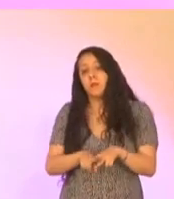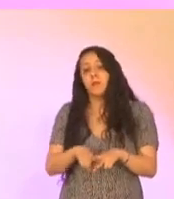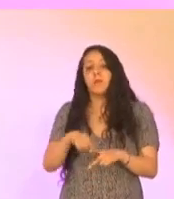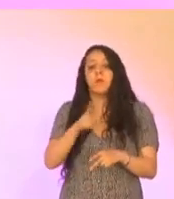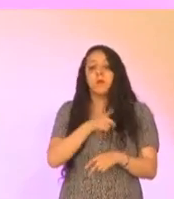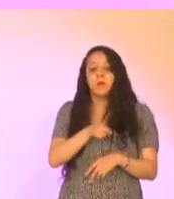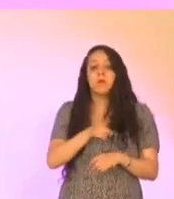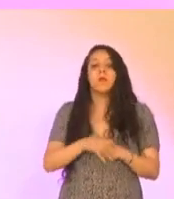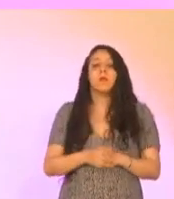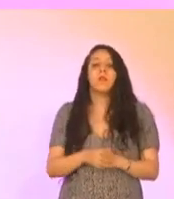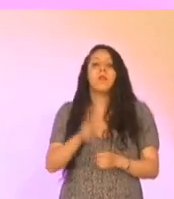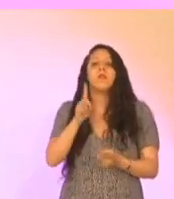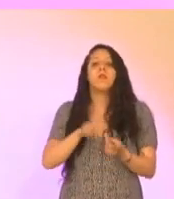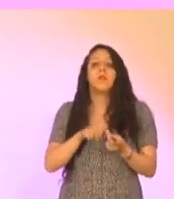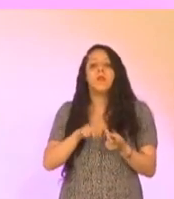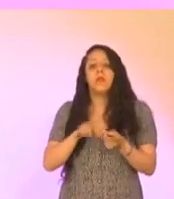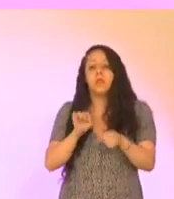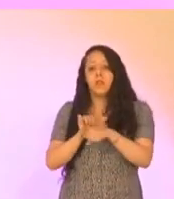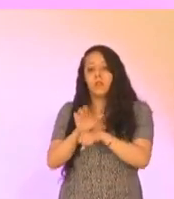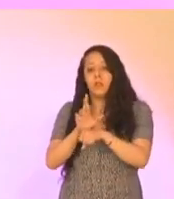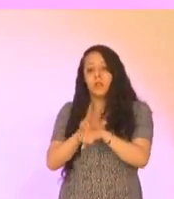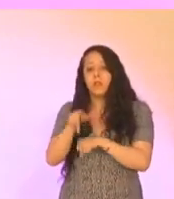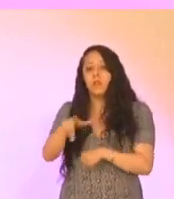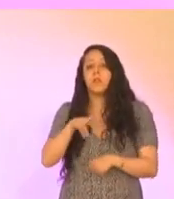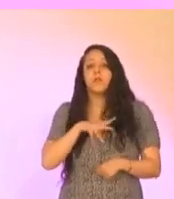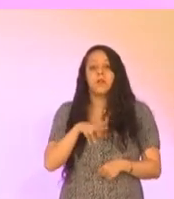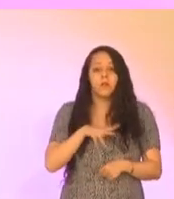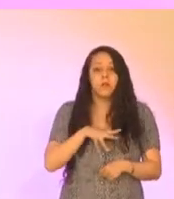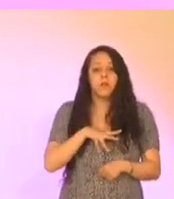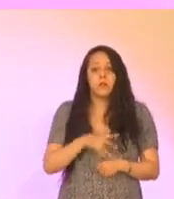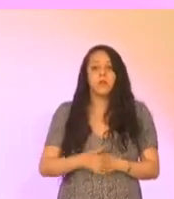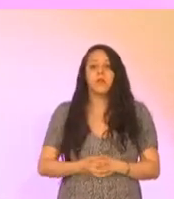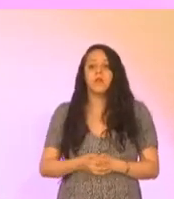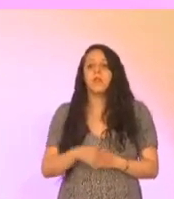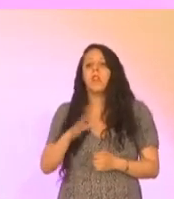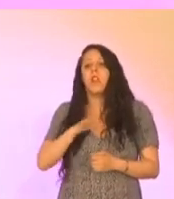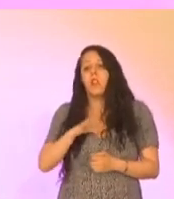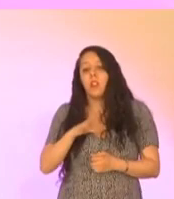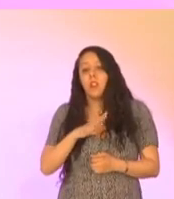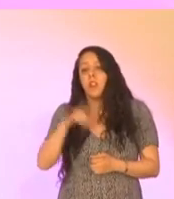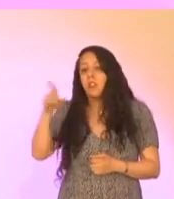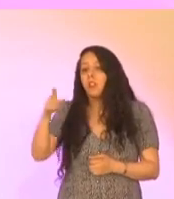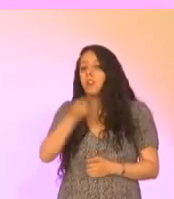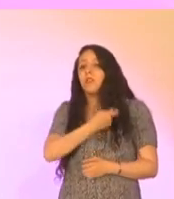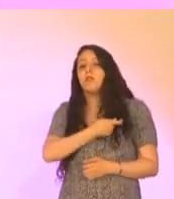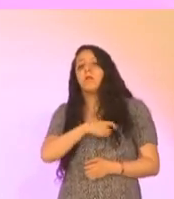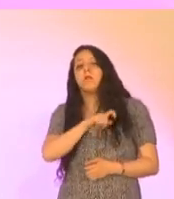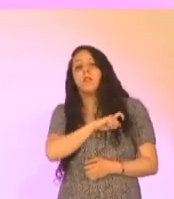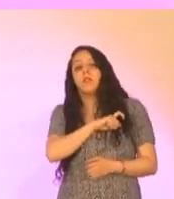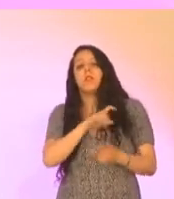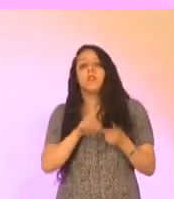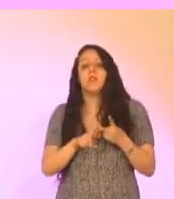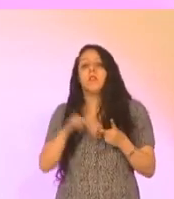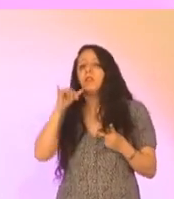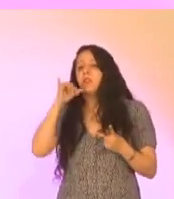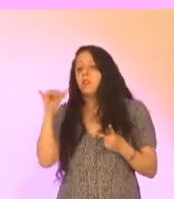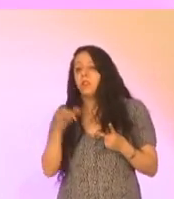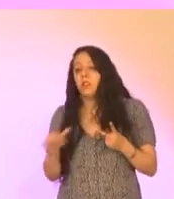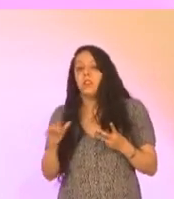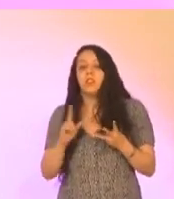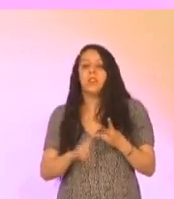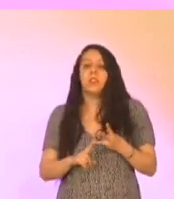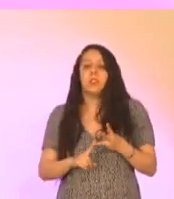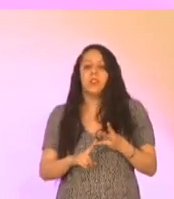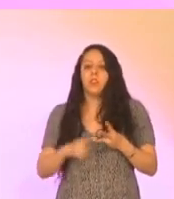tenemos autores que se haya afectado la pandemia entonces dijimos bueno tenemos autores en madrid tenemos autores en italia tenemos autores